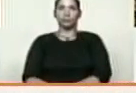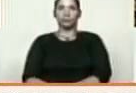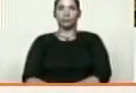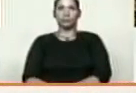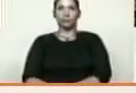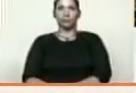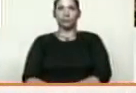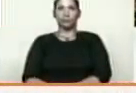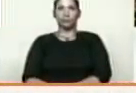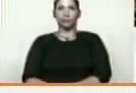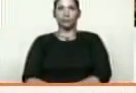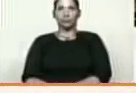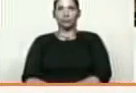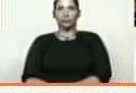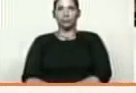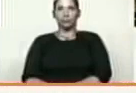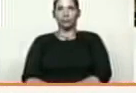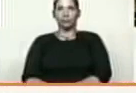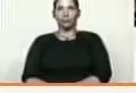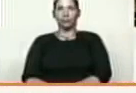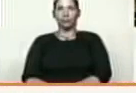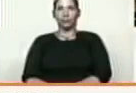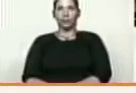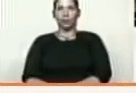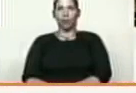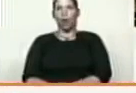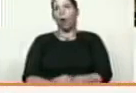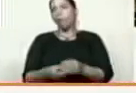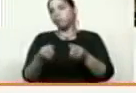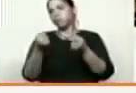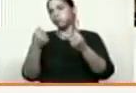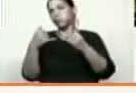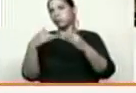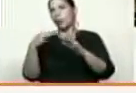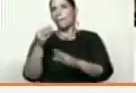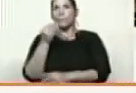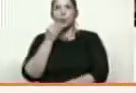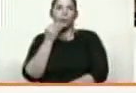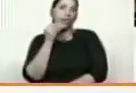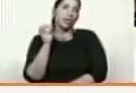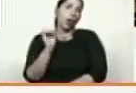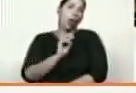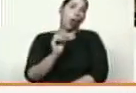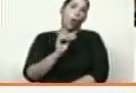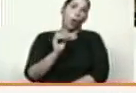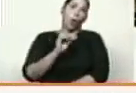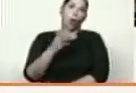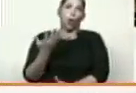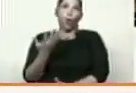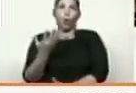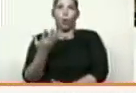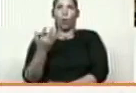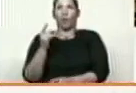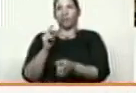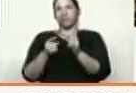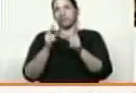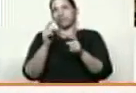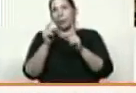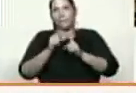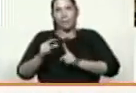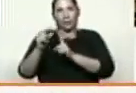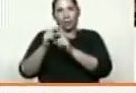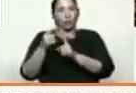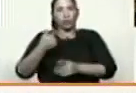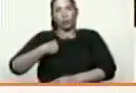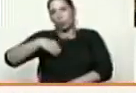con una de tantas boberías o exquisiteces o pirotecnias serviles o no sabría